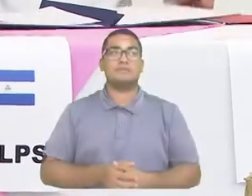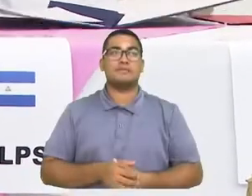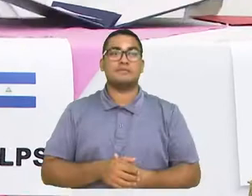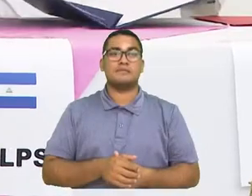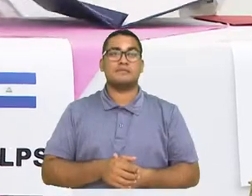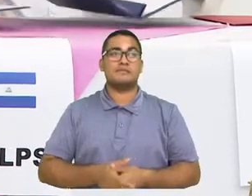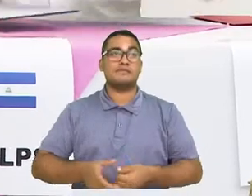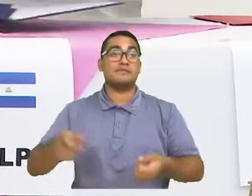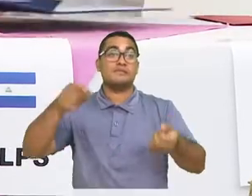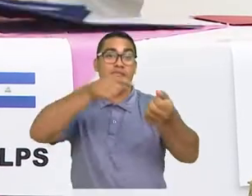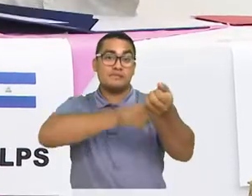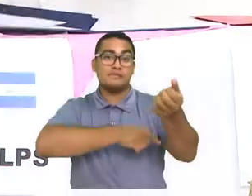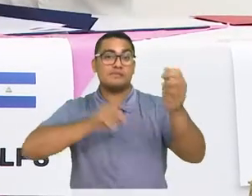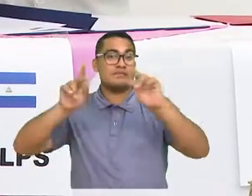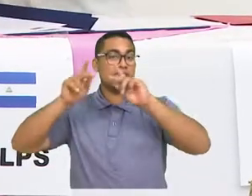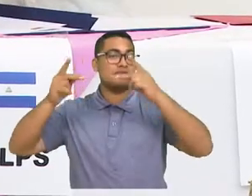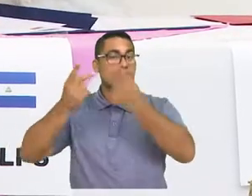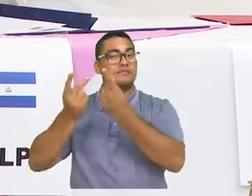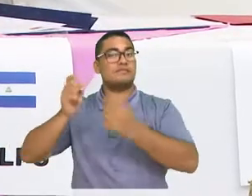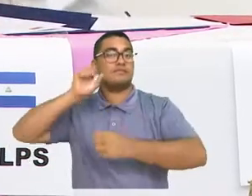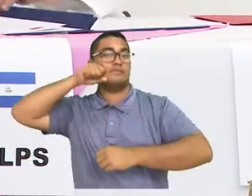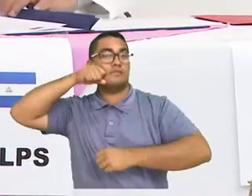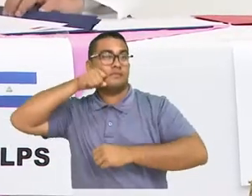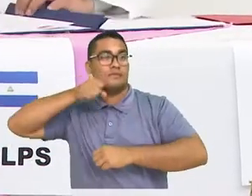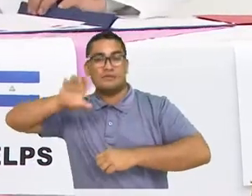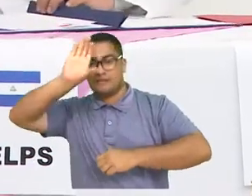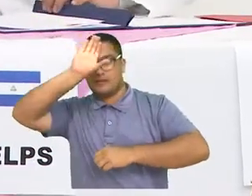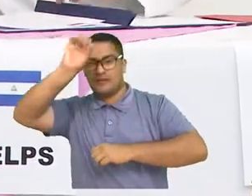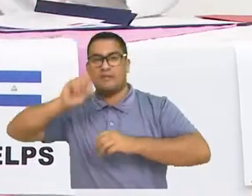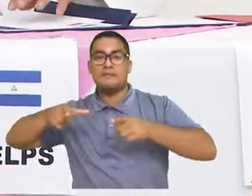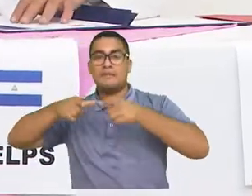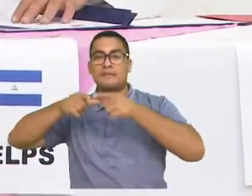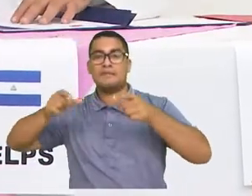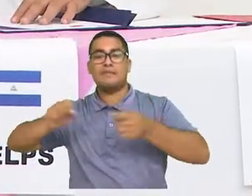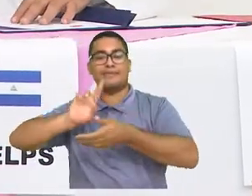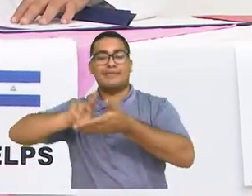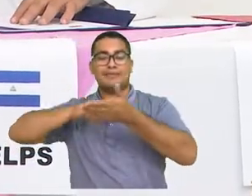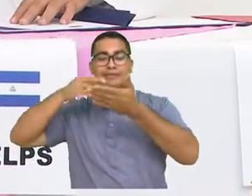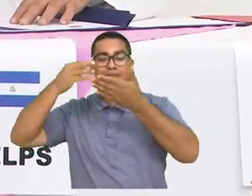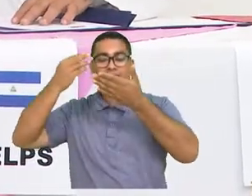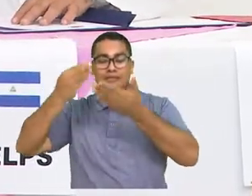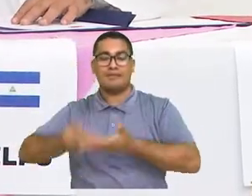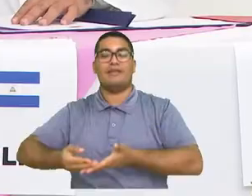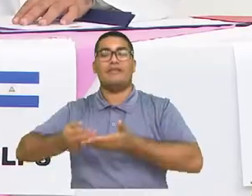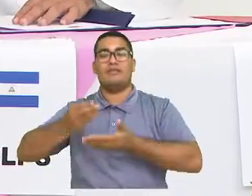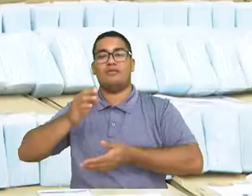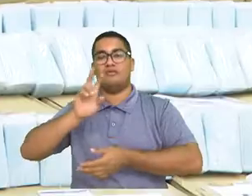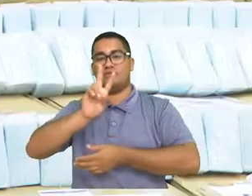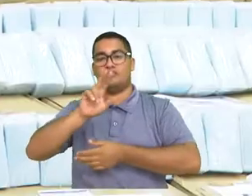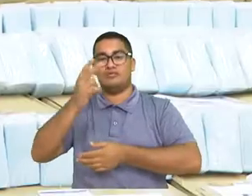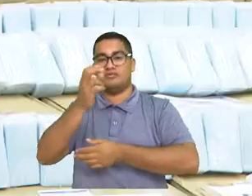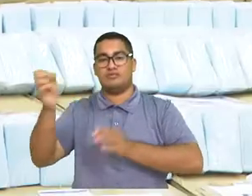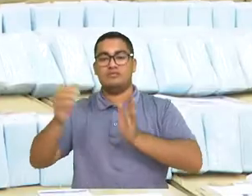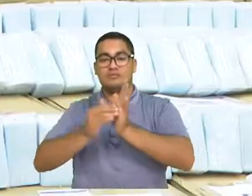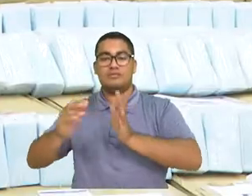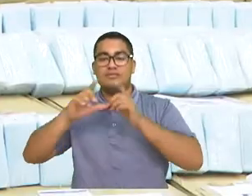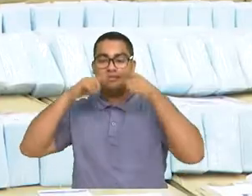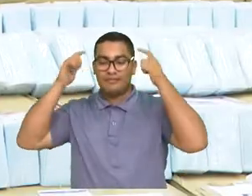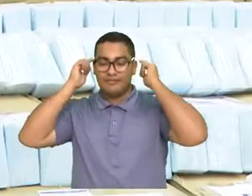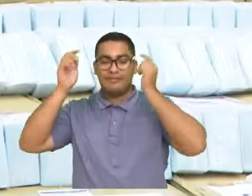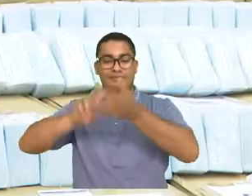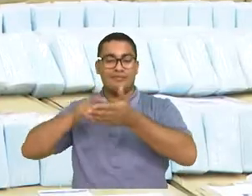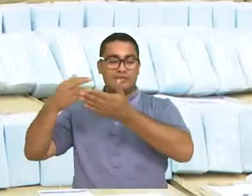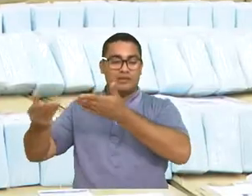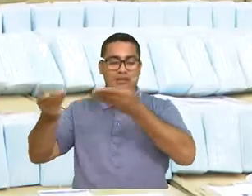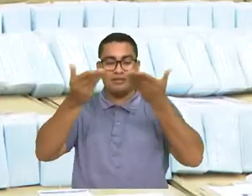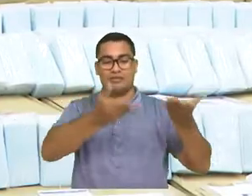El hermano pueblo de Taiwán, a través de su embajada en Managua, realizó un importante donativo de más de 280.000 mascarillas para